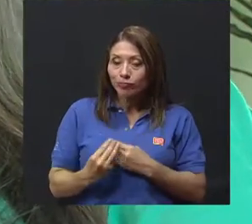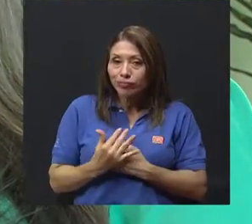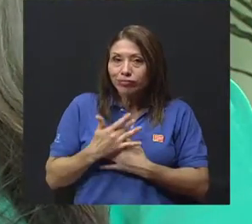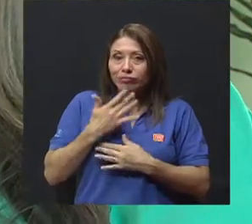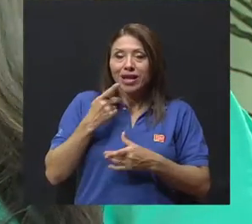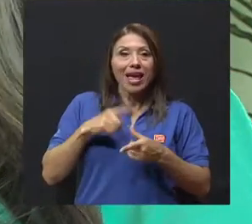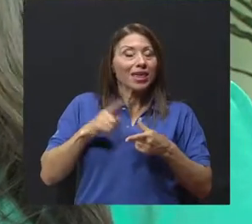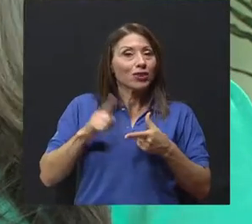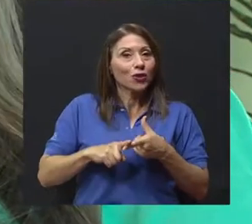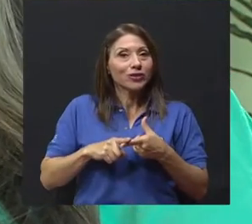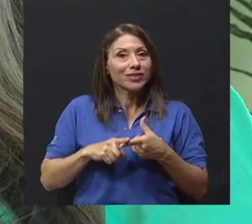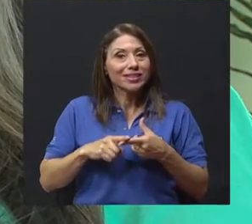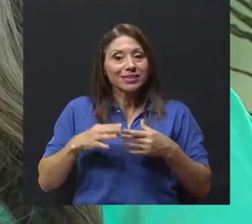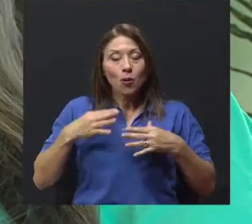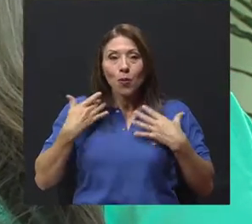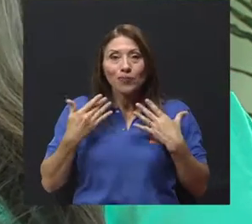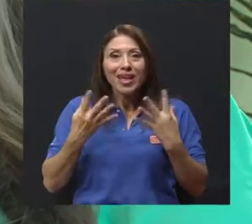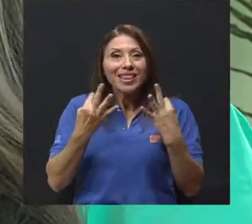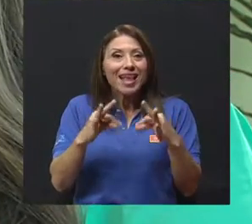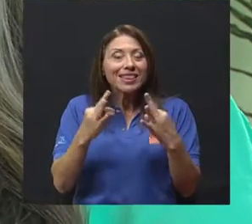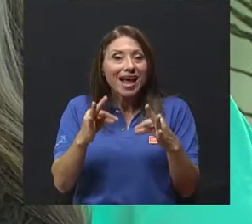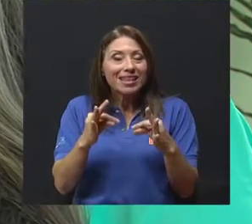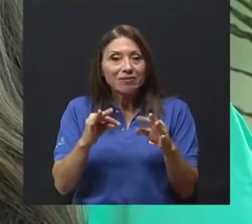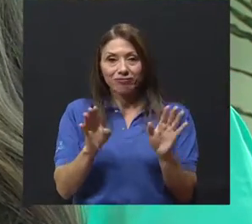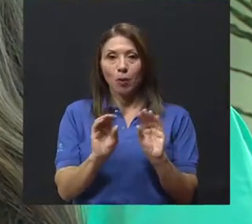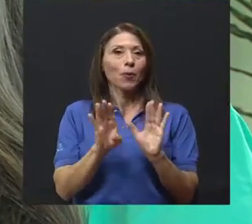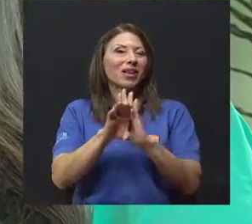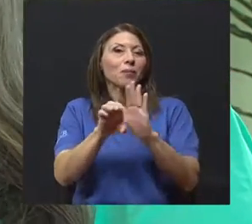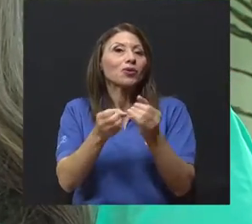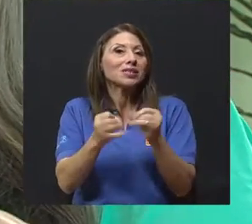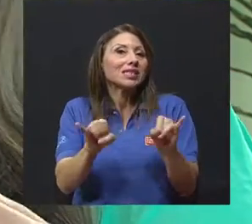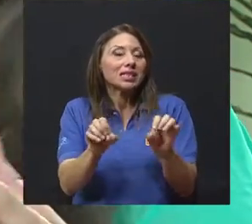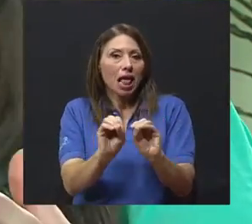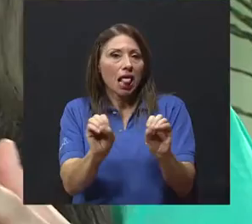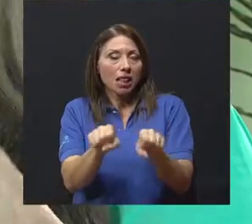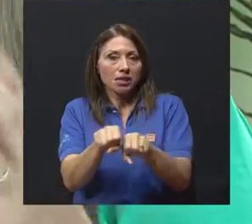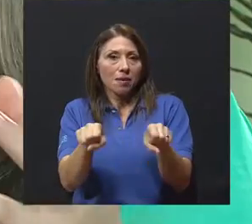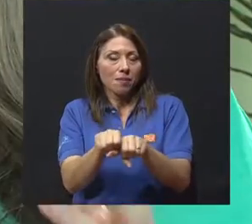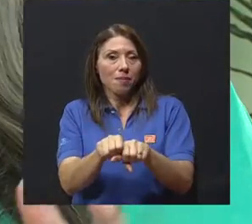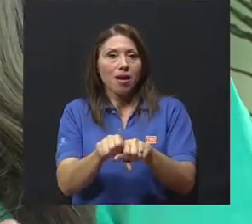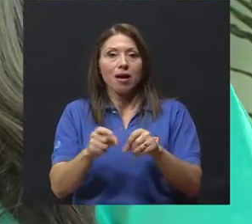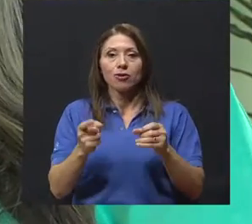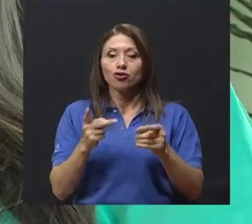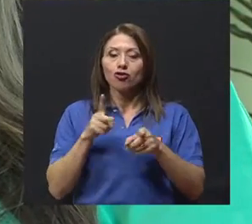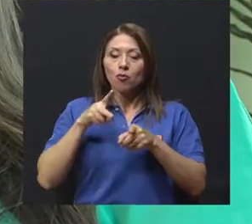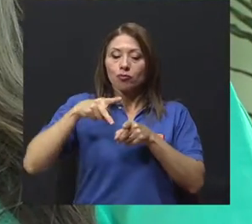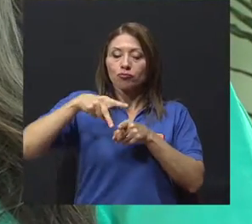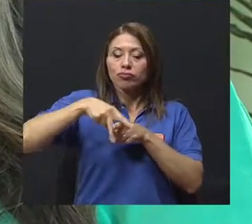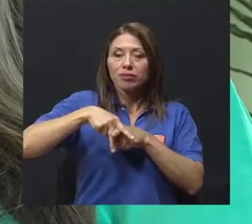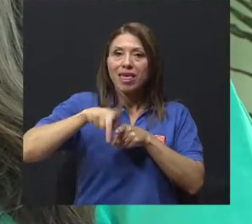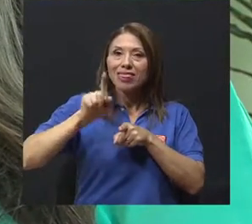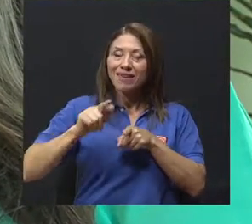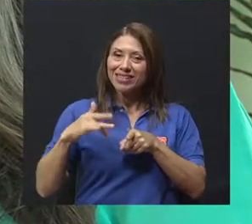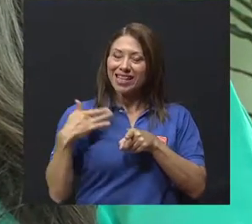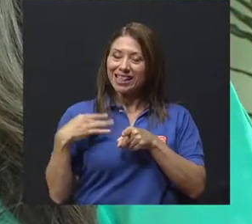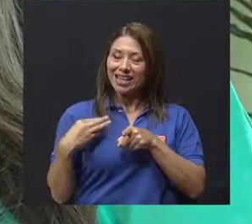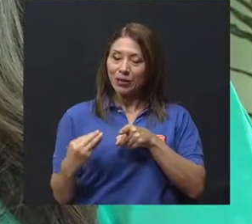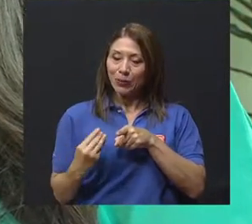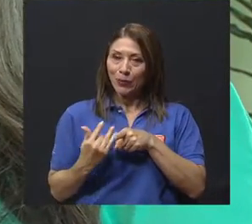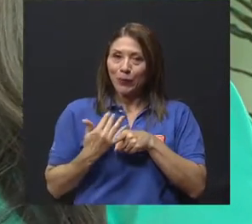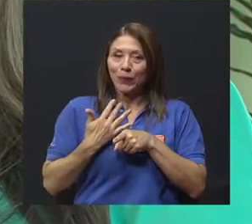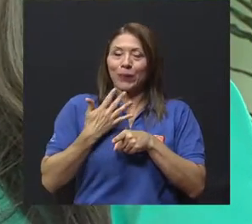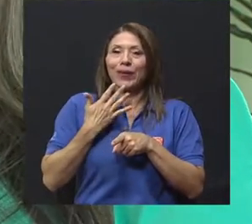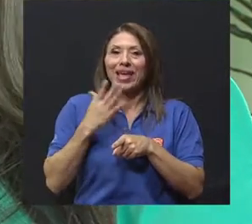lo más expuesto posible porque tiene que ir las texturas tienen que vivir esta experiencia del caballo